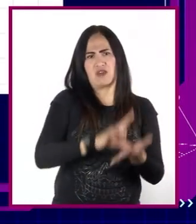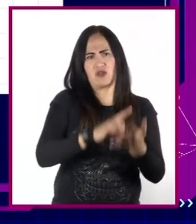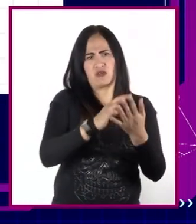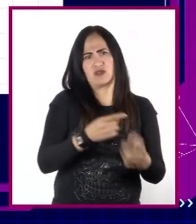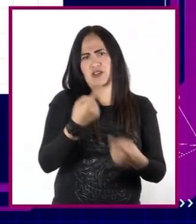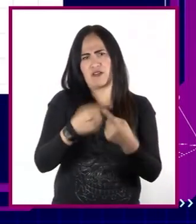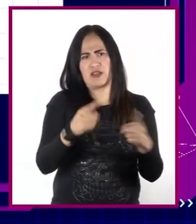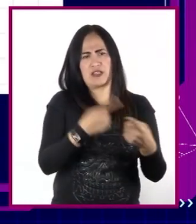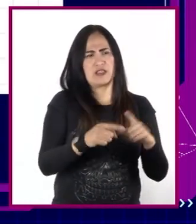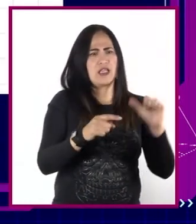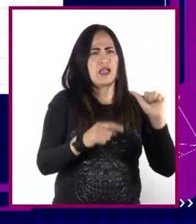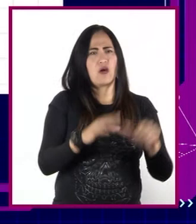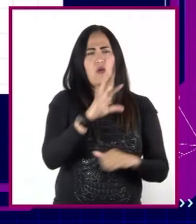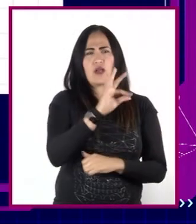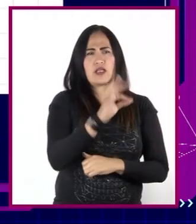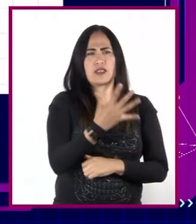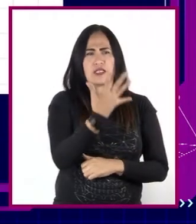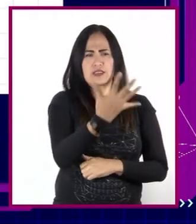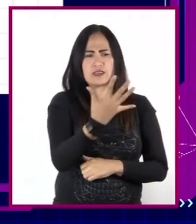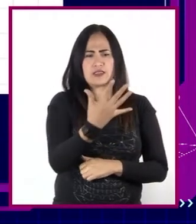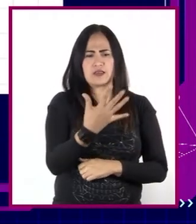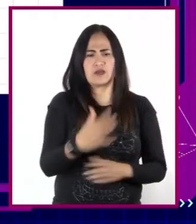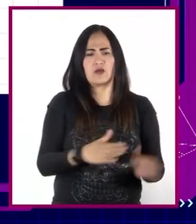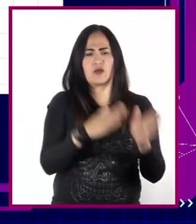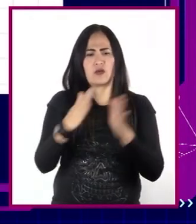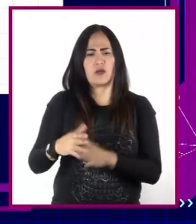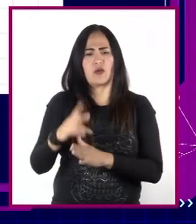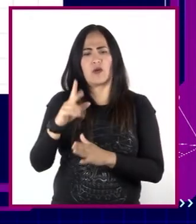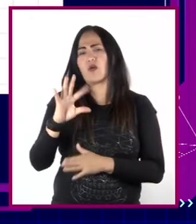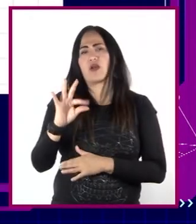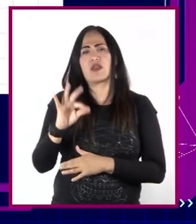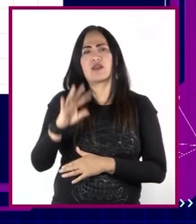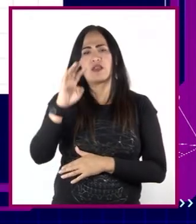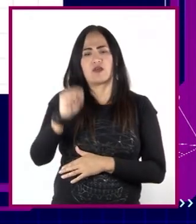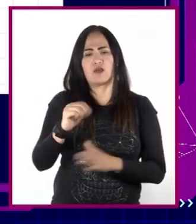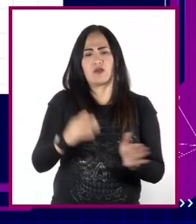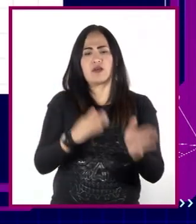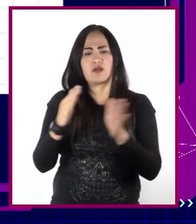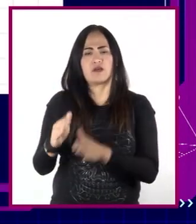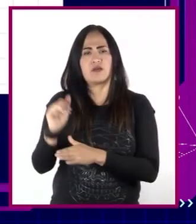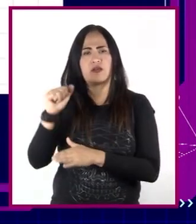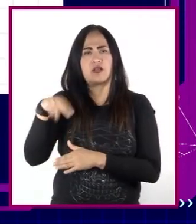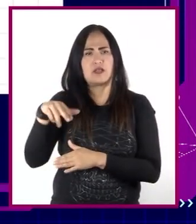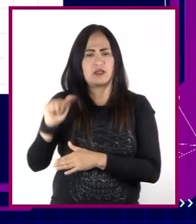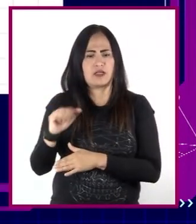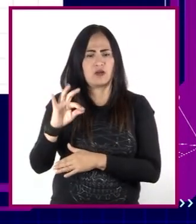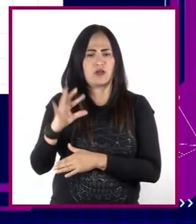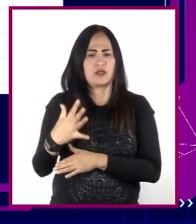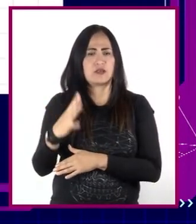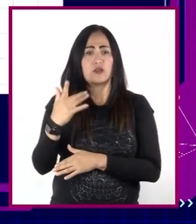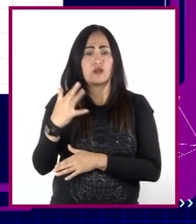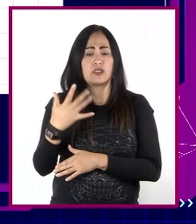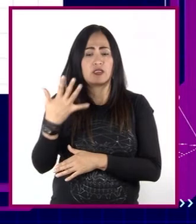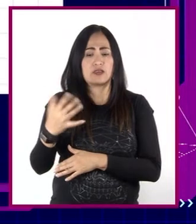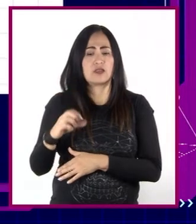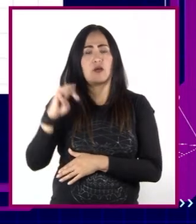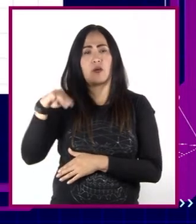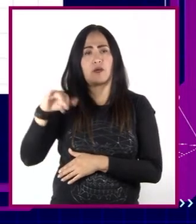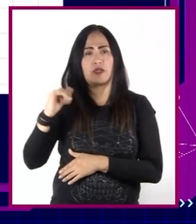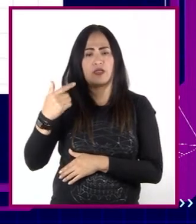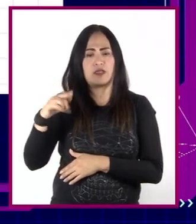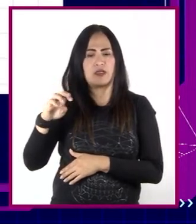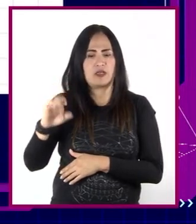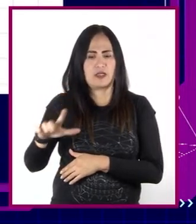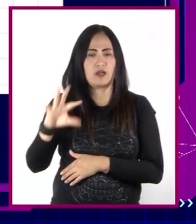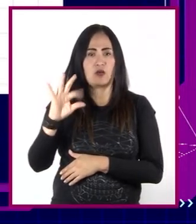Adriana, 45, Pedro, 49, Ana, 55, Miguel, 46